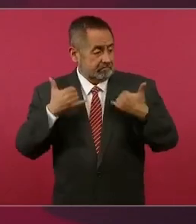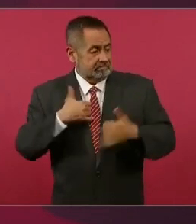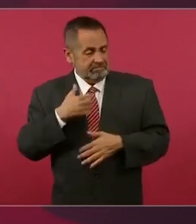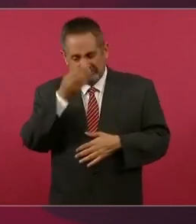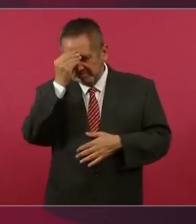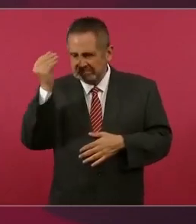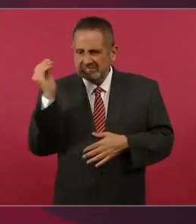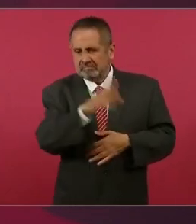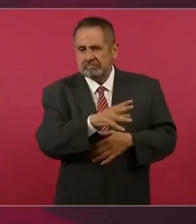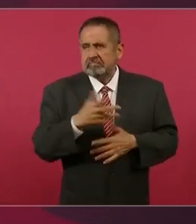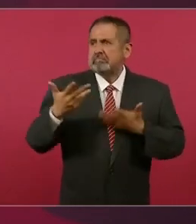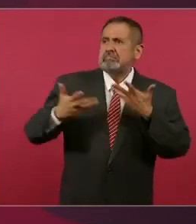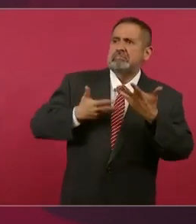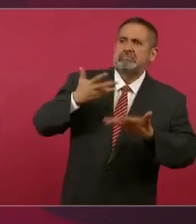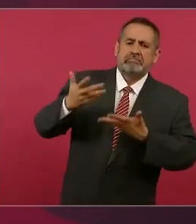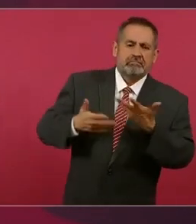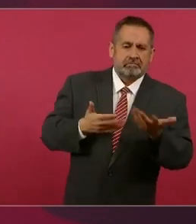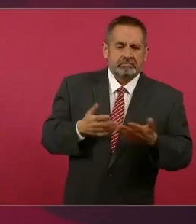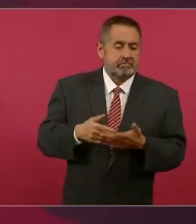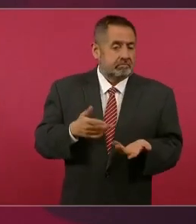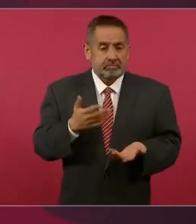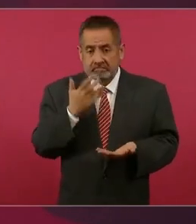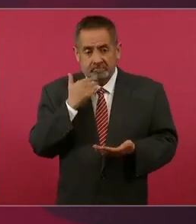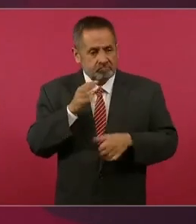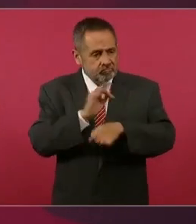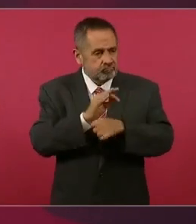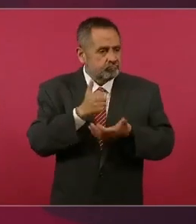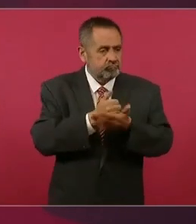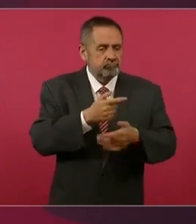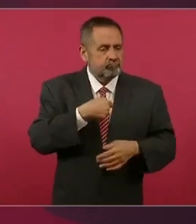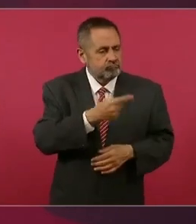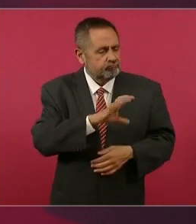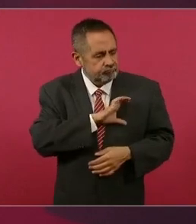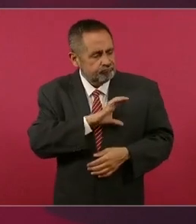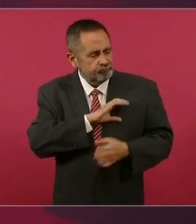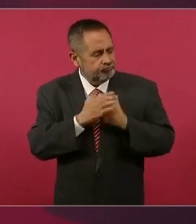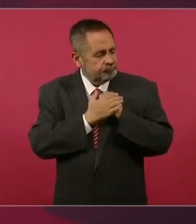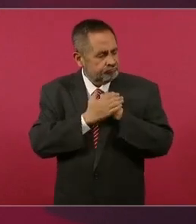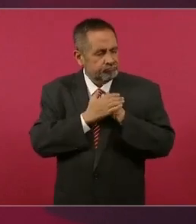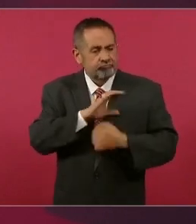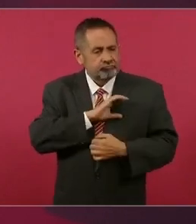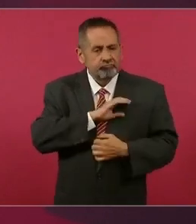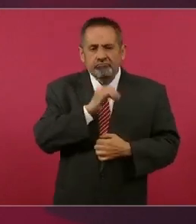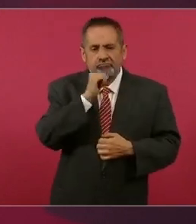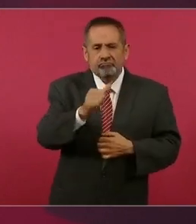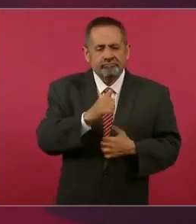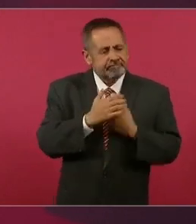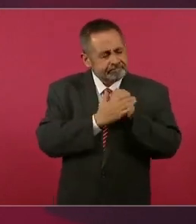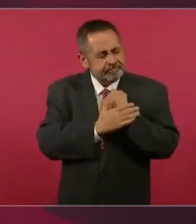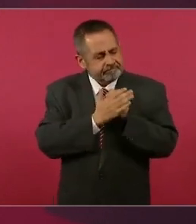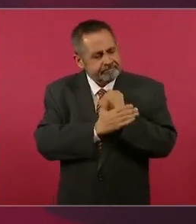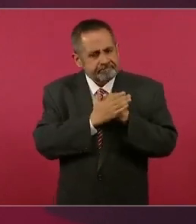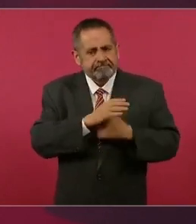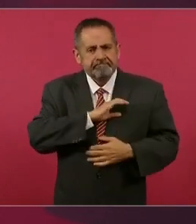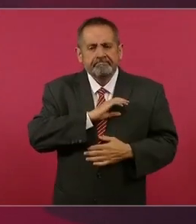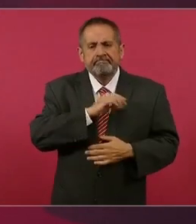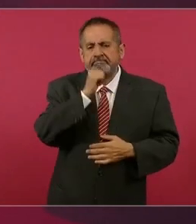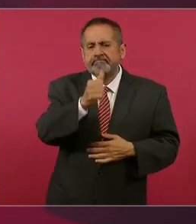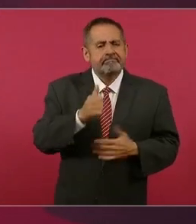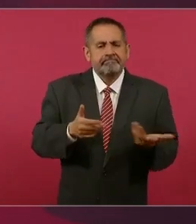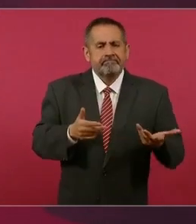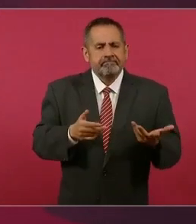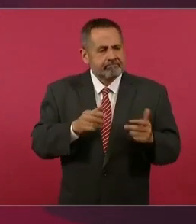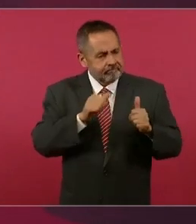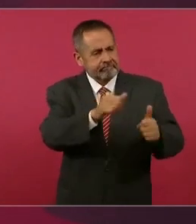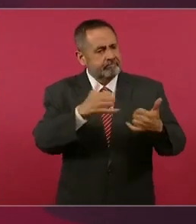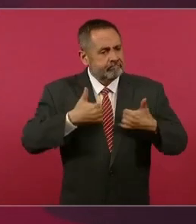jóvenes, de falta de afecto, de cariño, de apapacho a